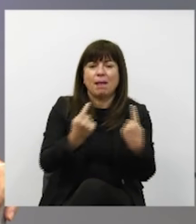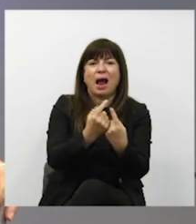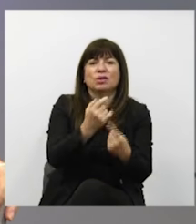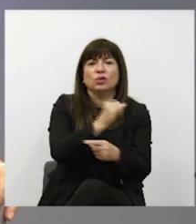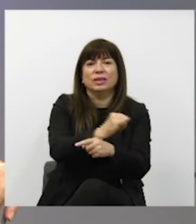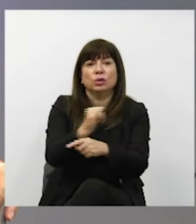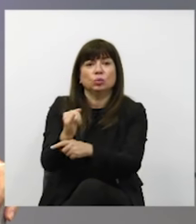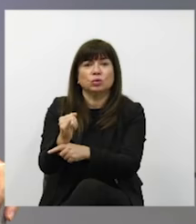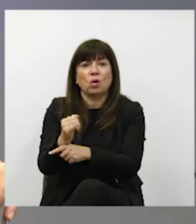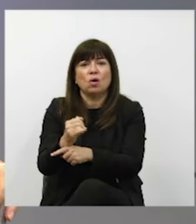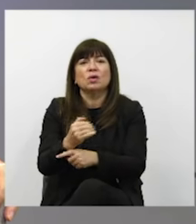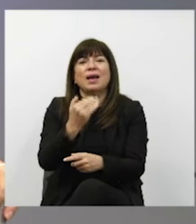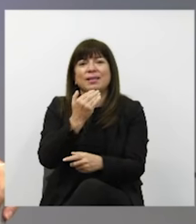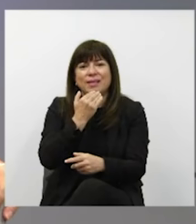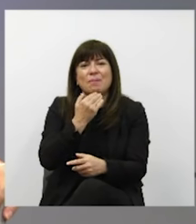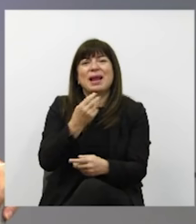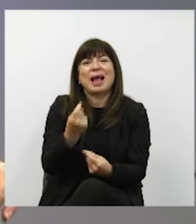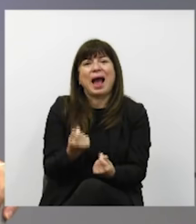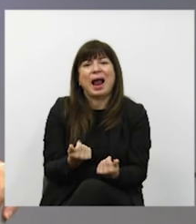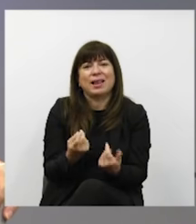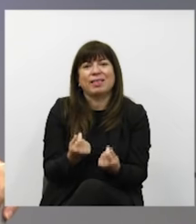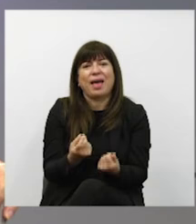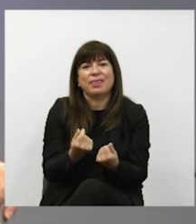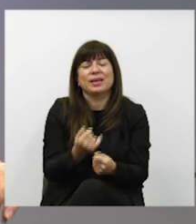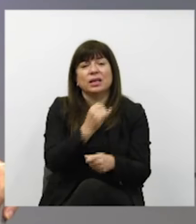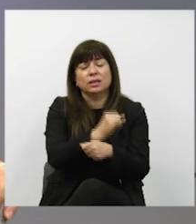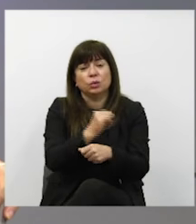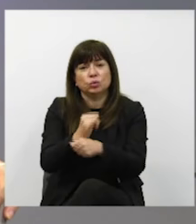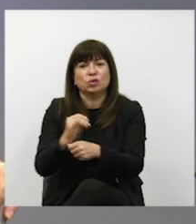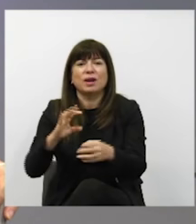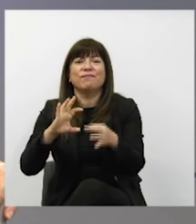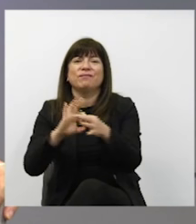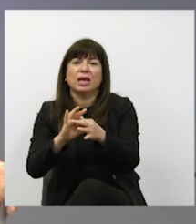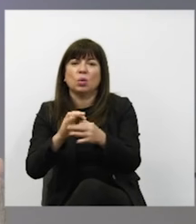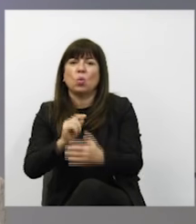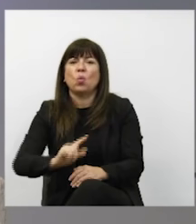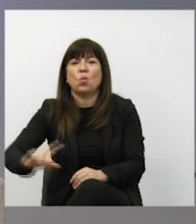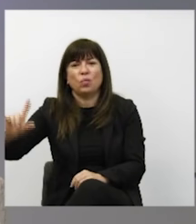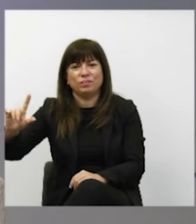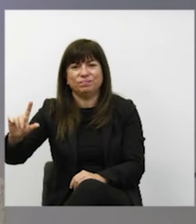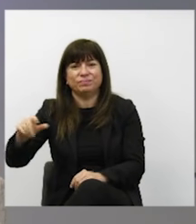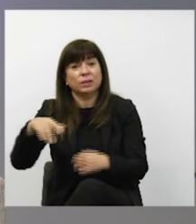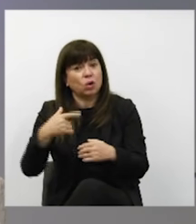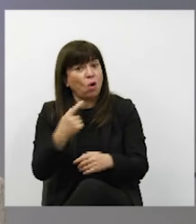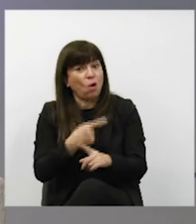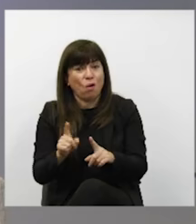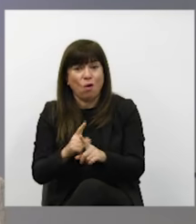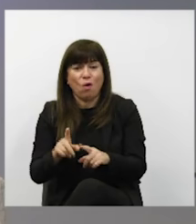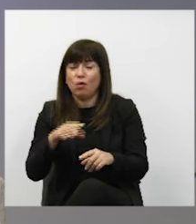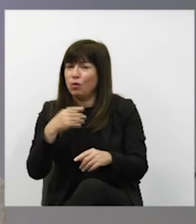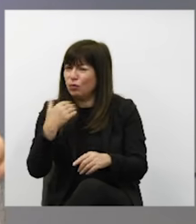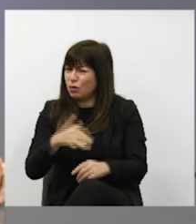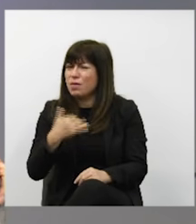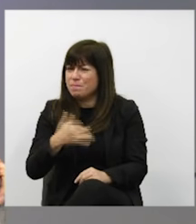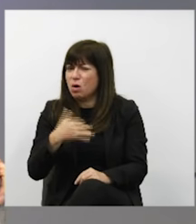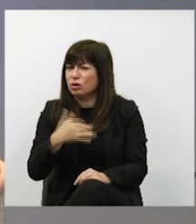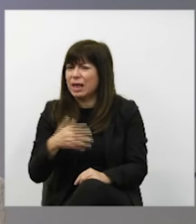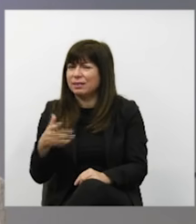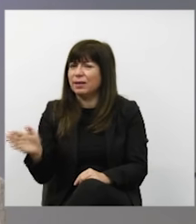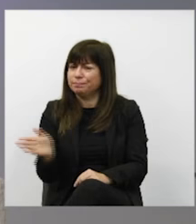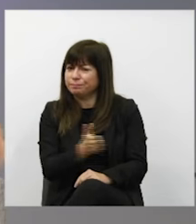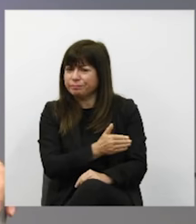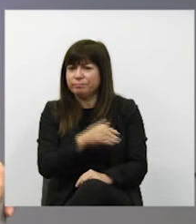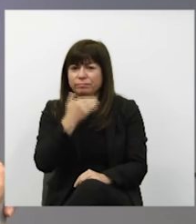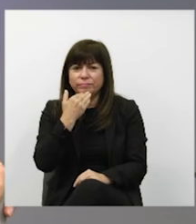por qué la calidad de nuestras instituciones se vinculan con el crecimiento. Y esto es especialmente relevante, creo, como lo decía Paul